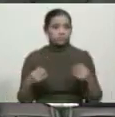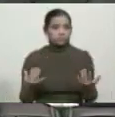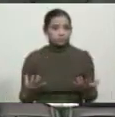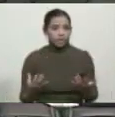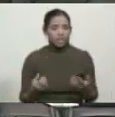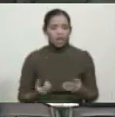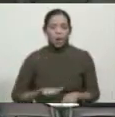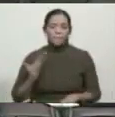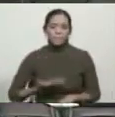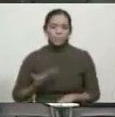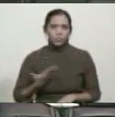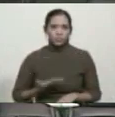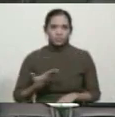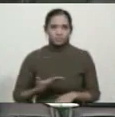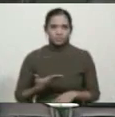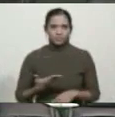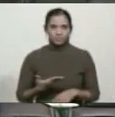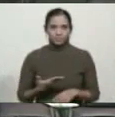lo fundamental,